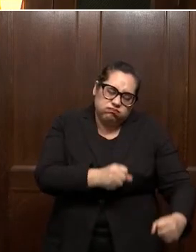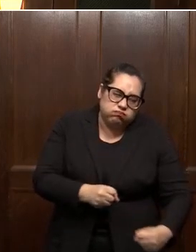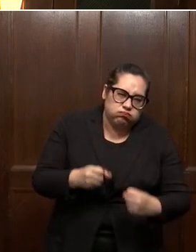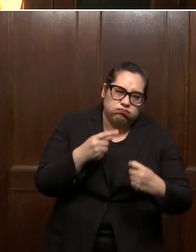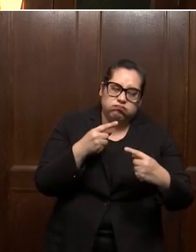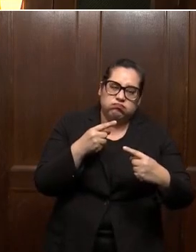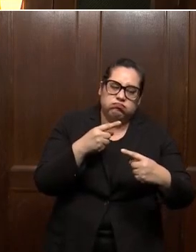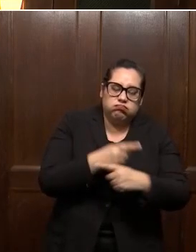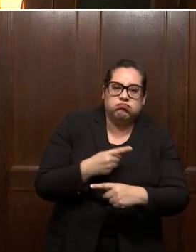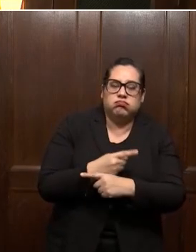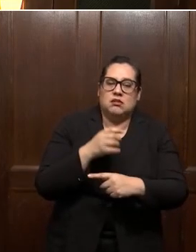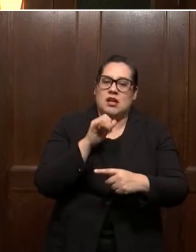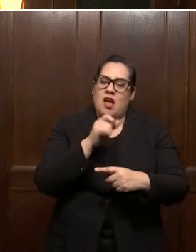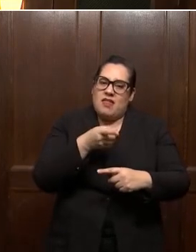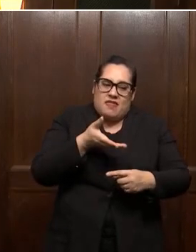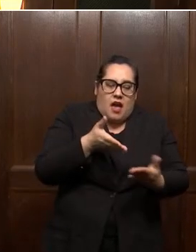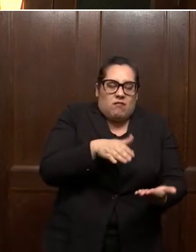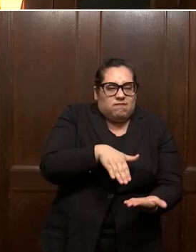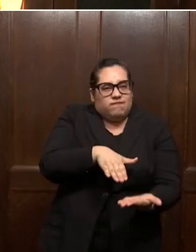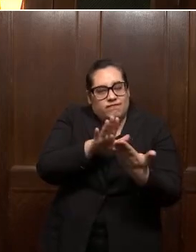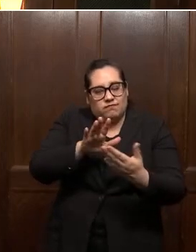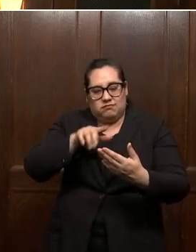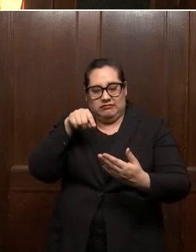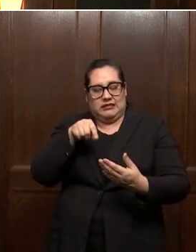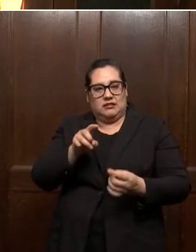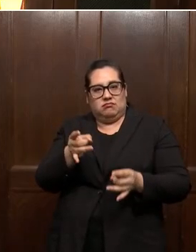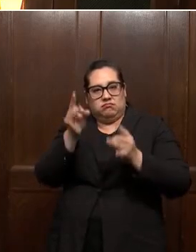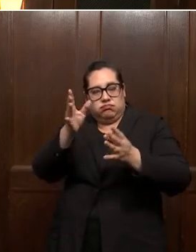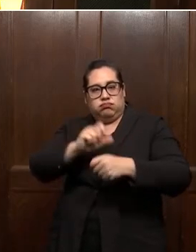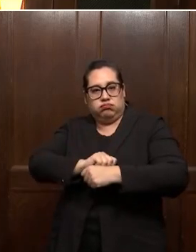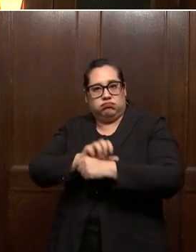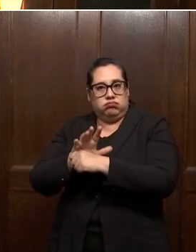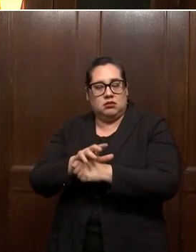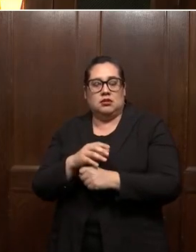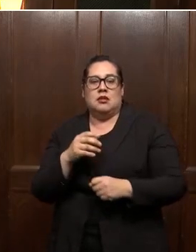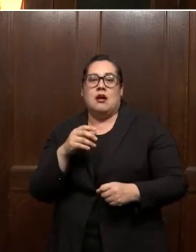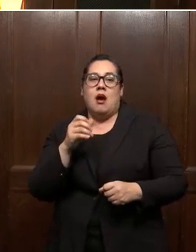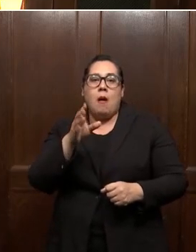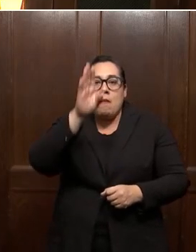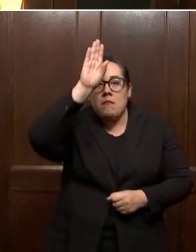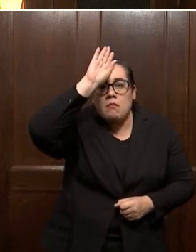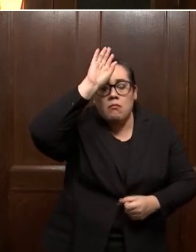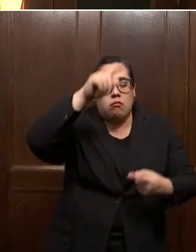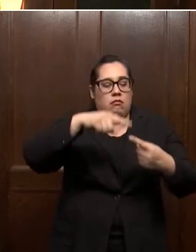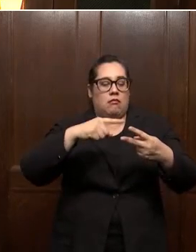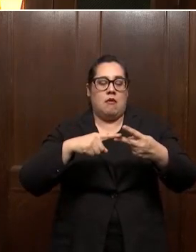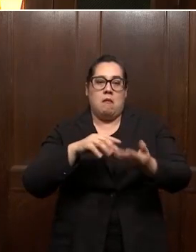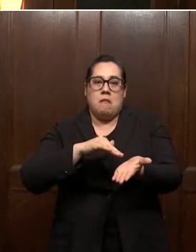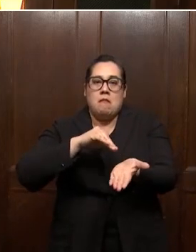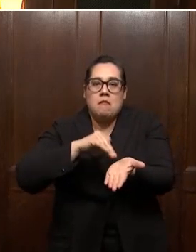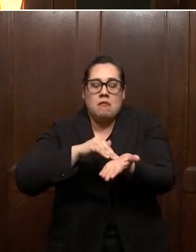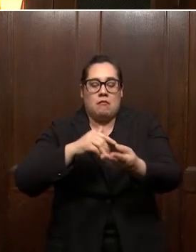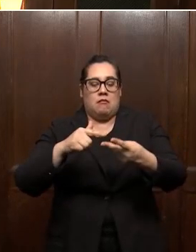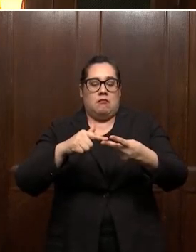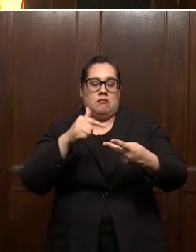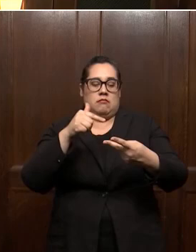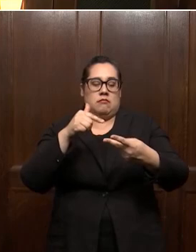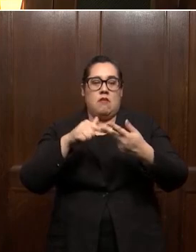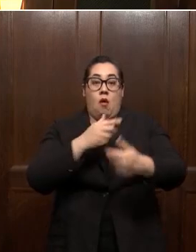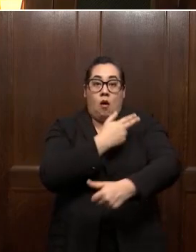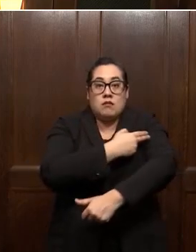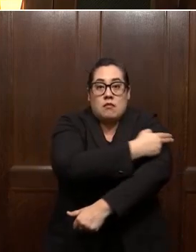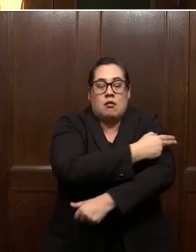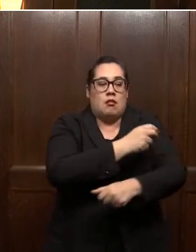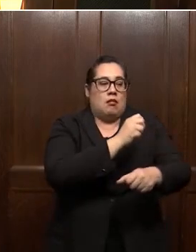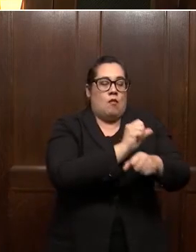las líneas frentes de esta lucha, los bomberos, los médicos, los